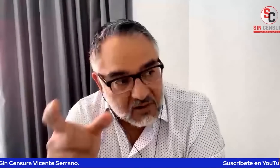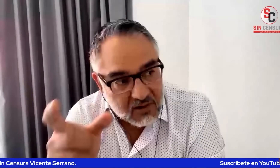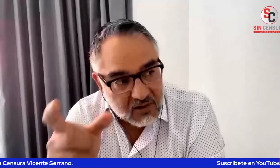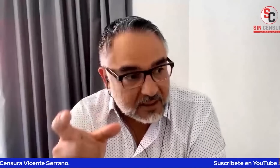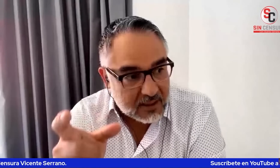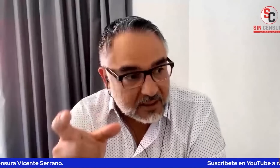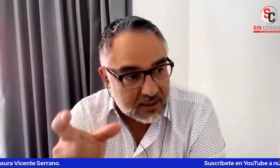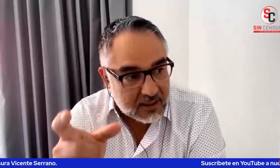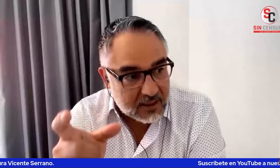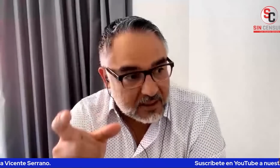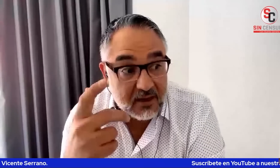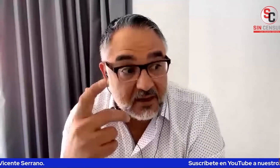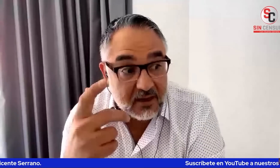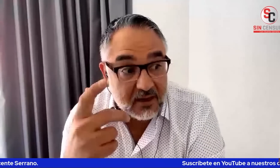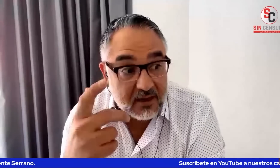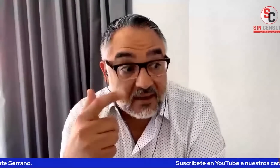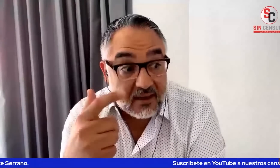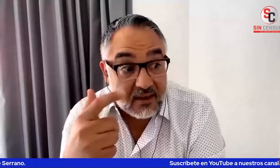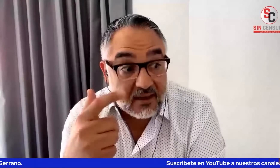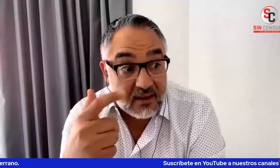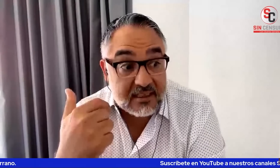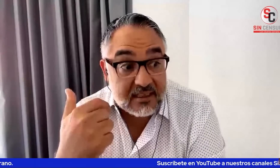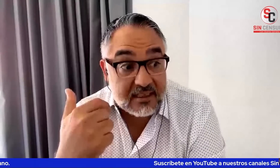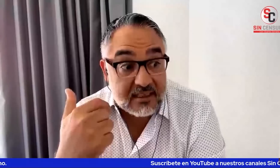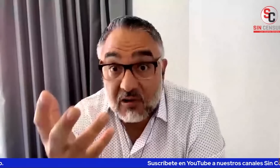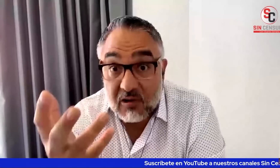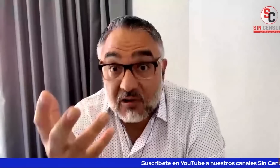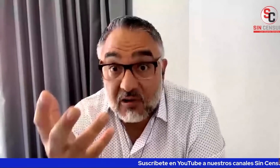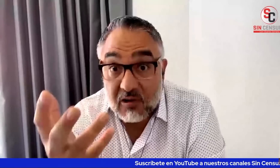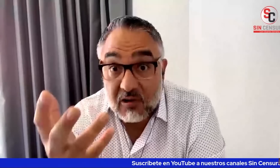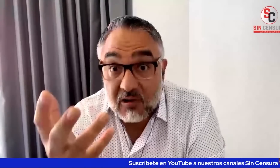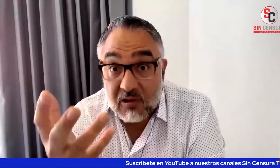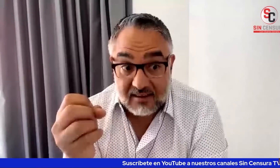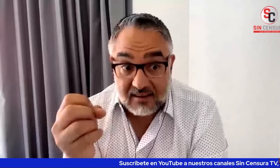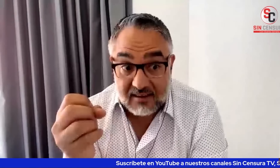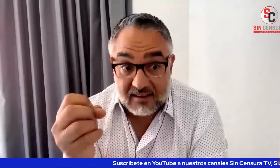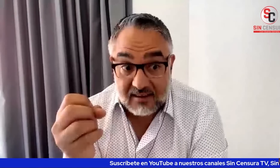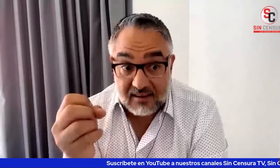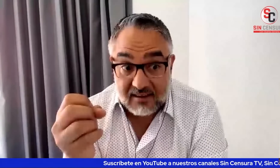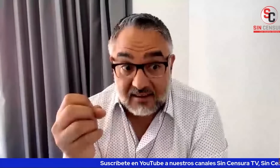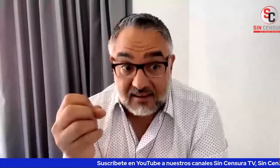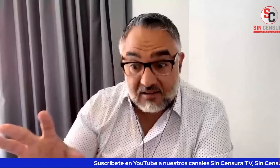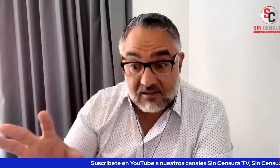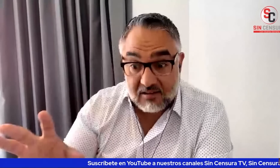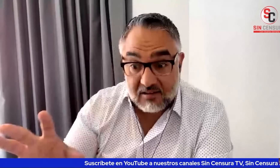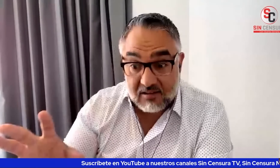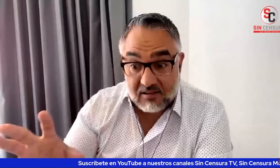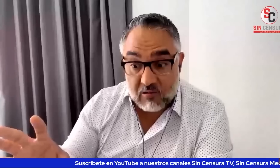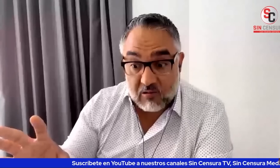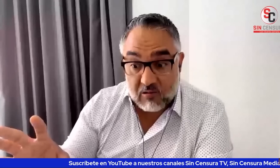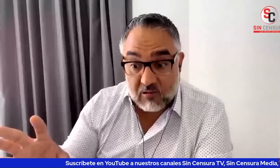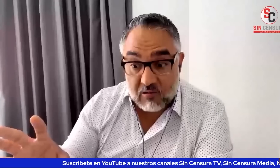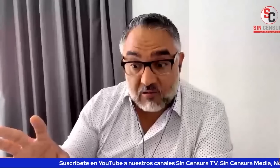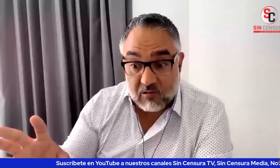hablando de este caso en particular porque es claro que hay